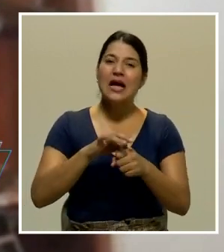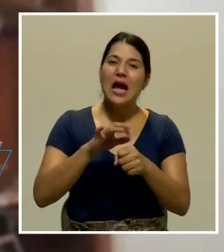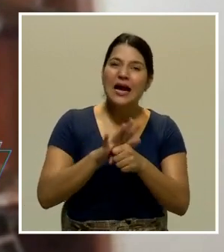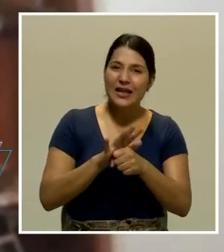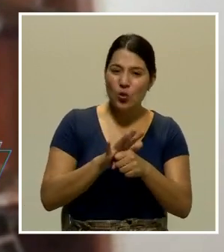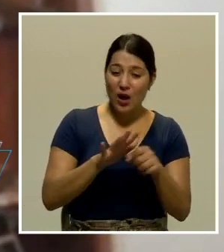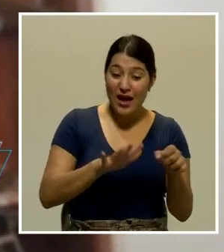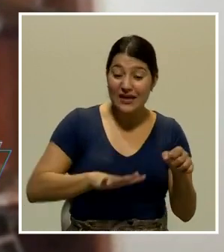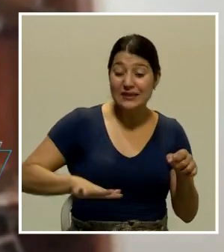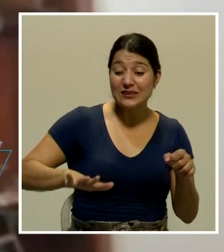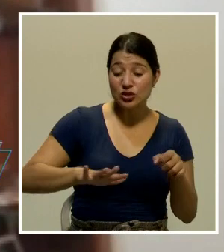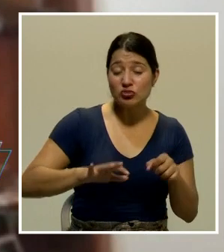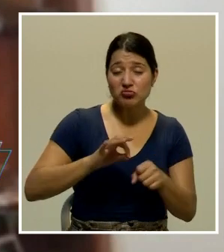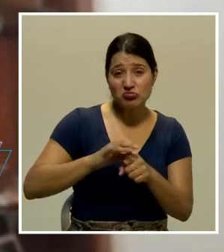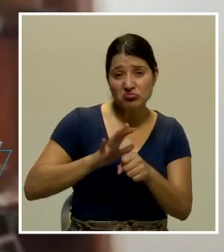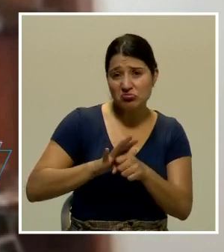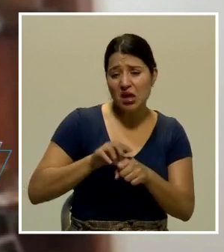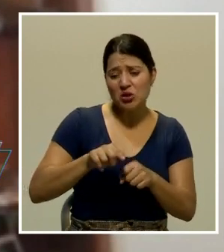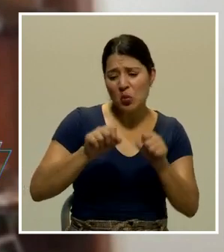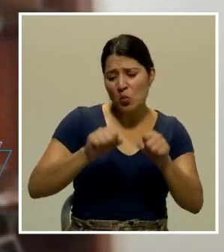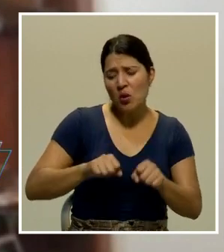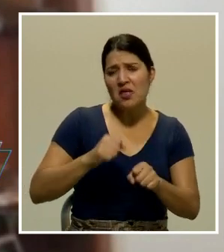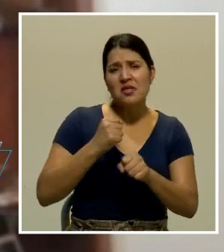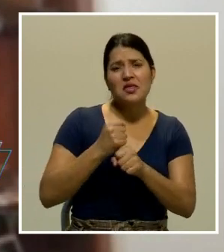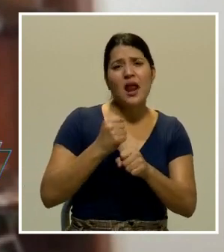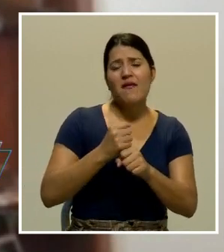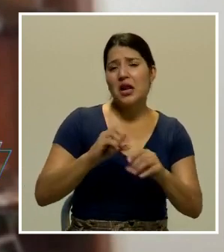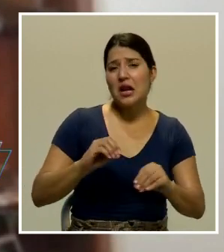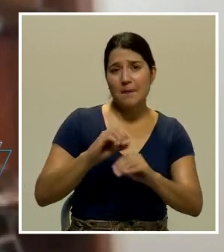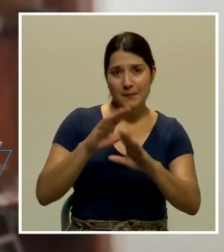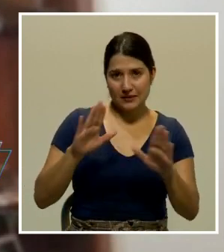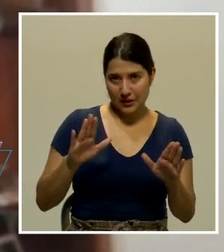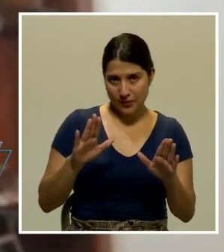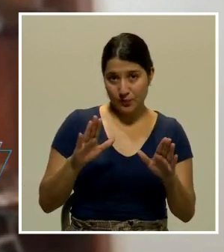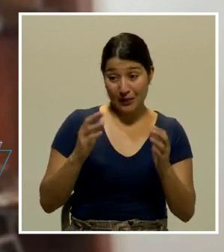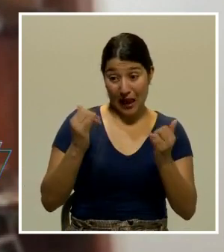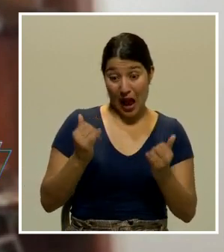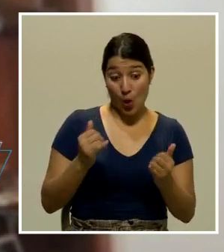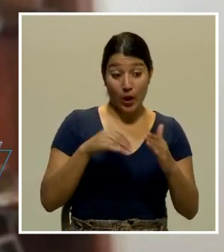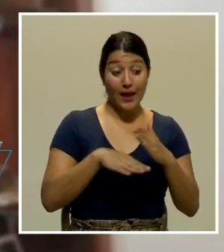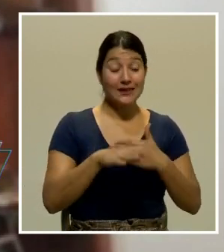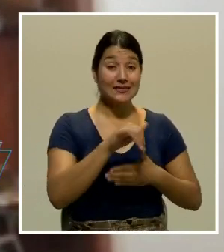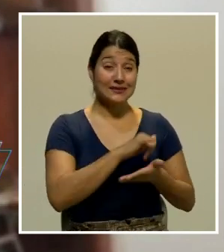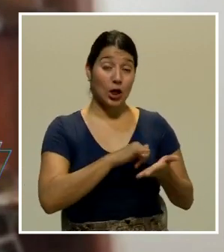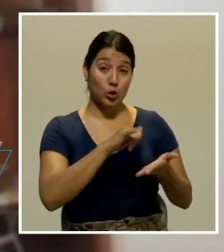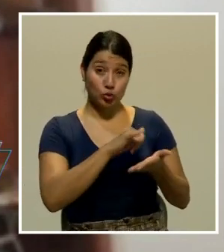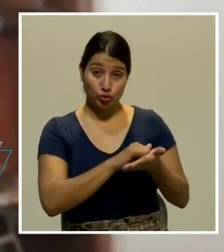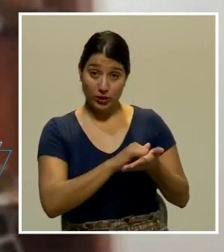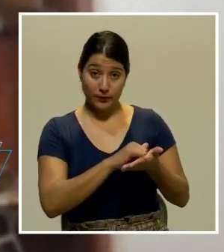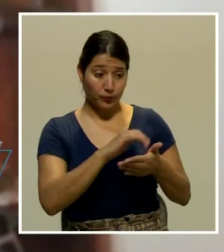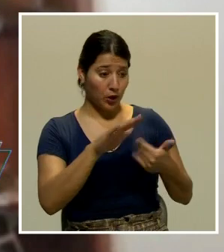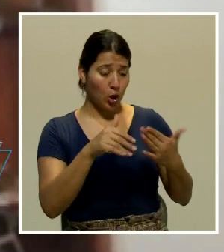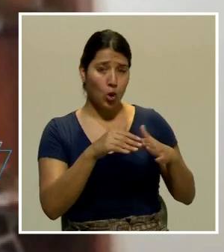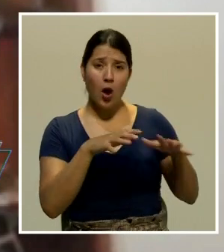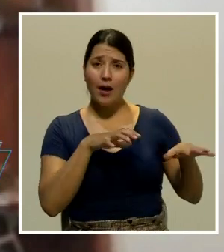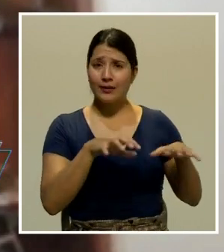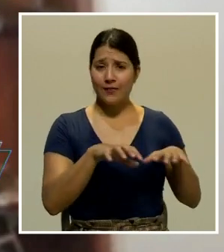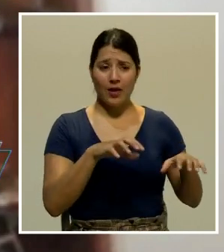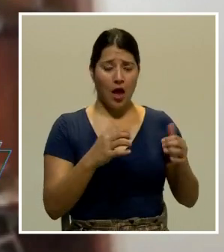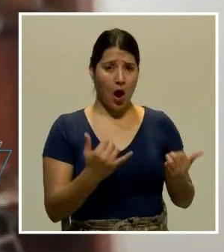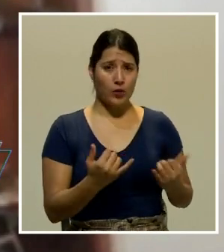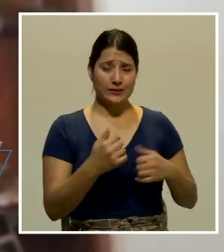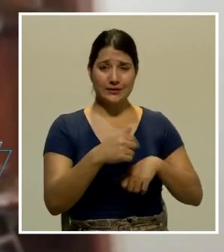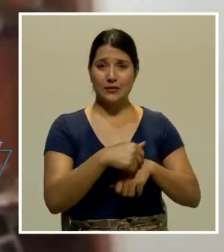se puede perfectamente trabajar durante el día. En lo que es San José, prácticamente todas las actividades en este